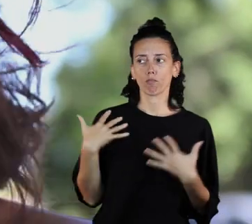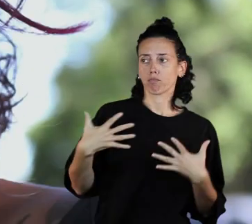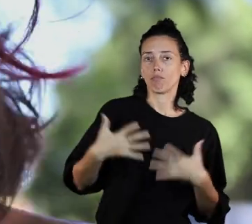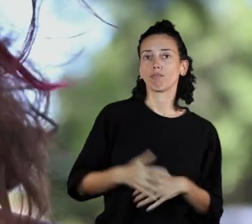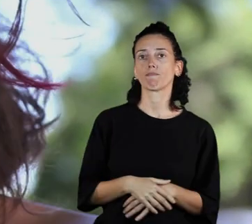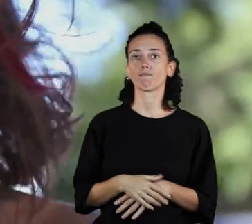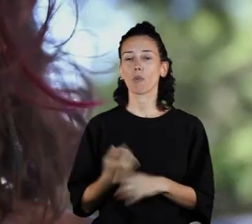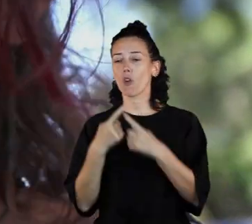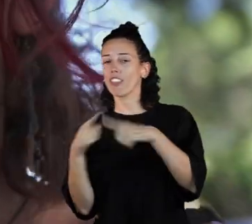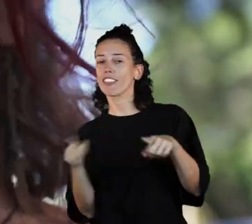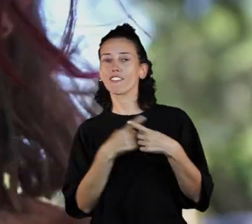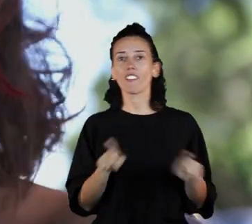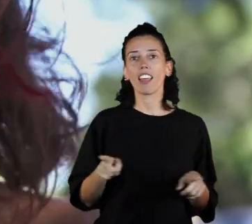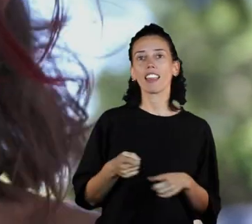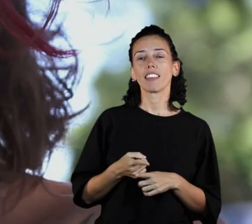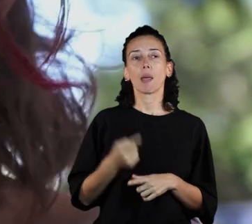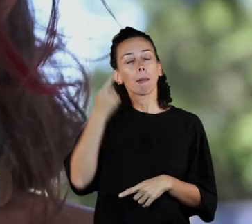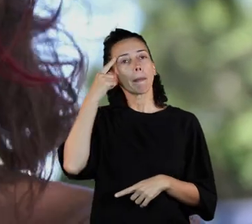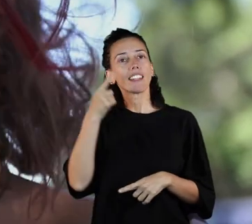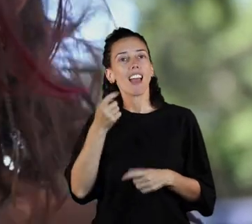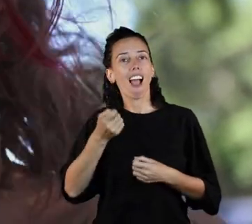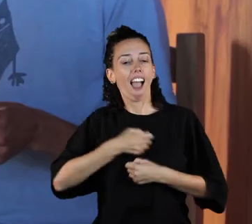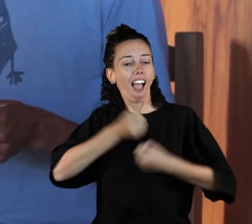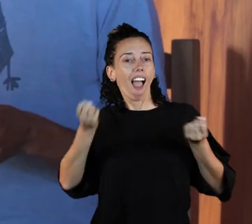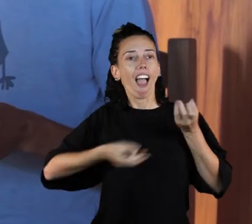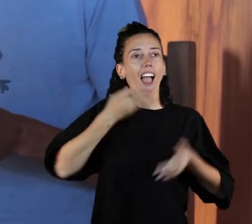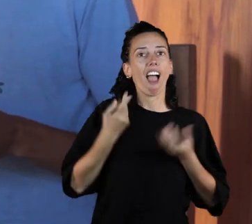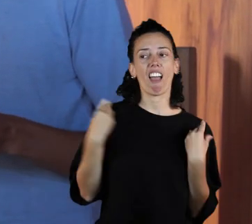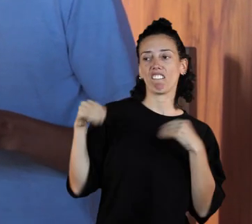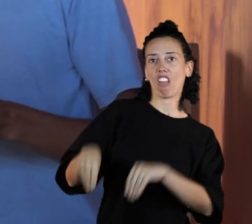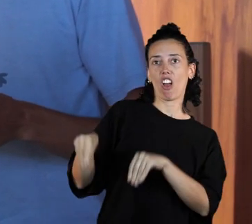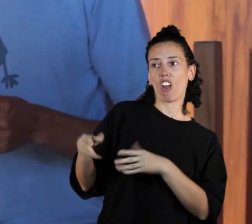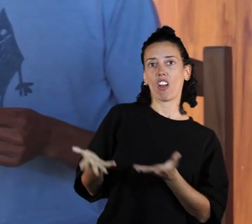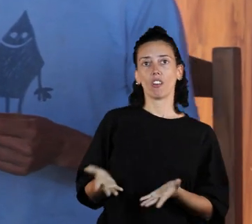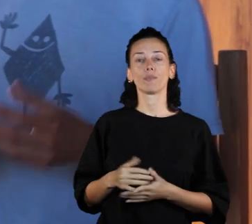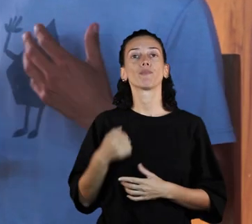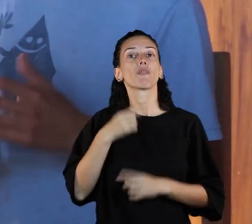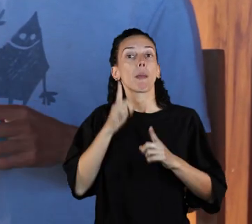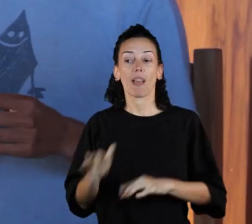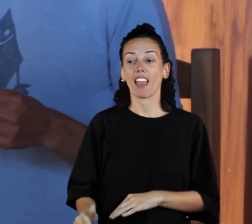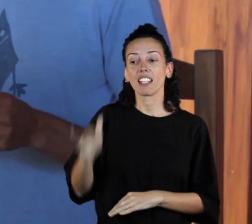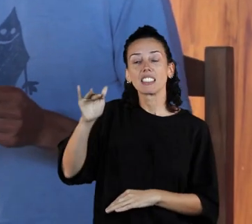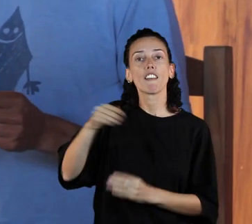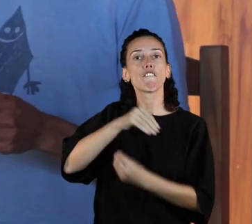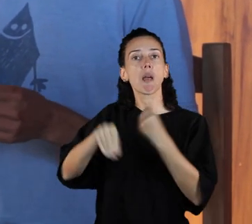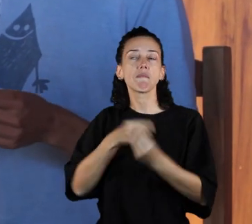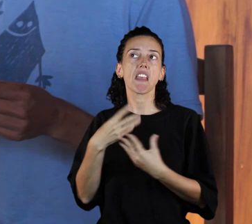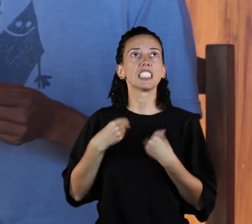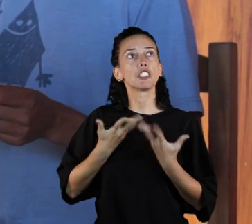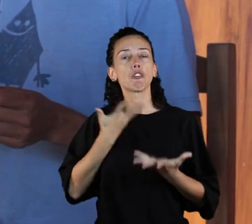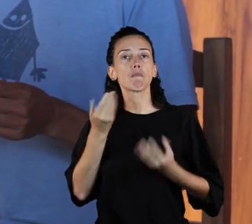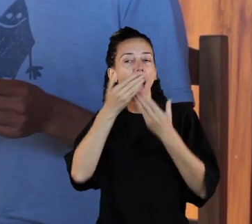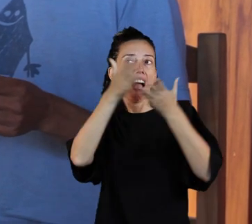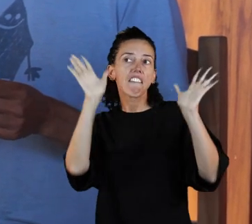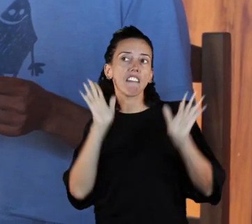ya esa fragilidad como sinónimo de debilidad. Bueno, también crecí con una familia que siento que es bastante